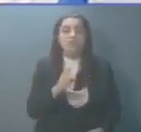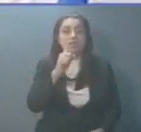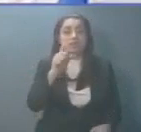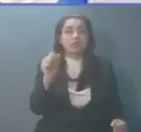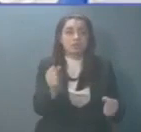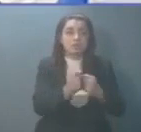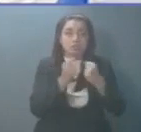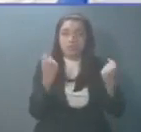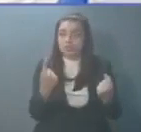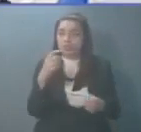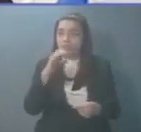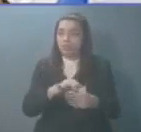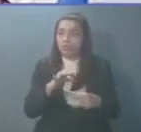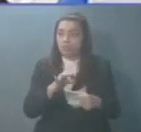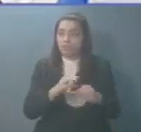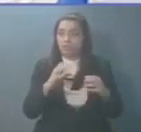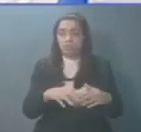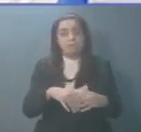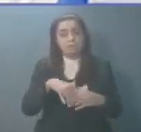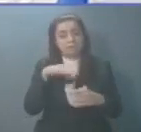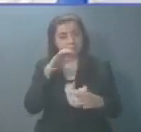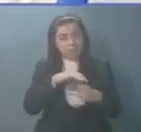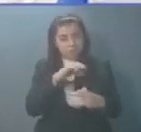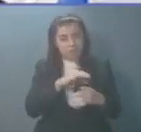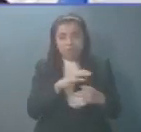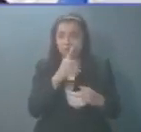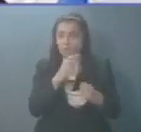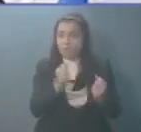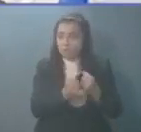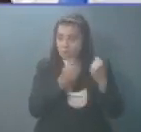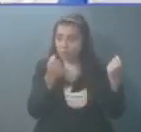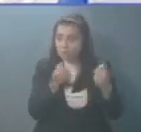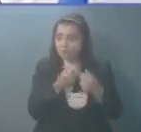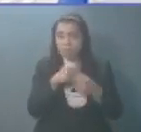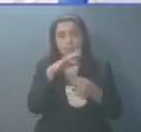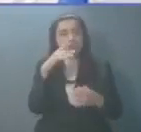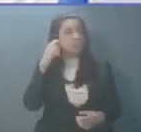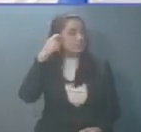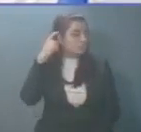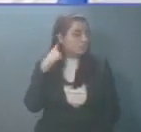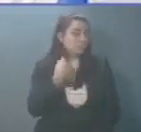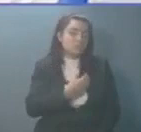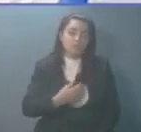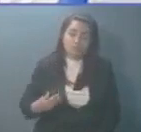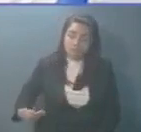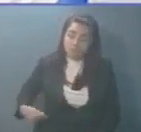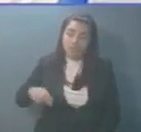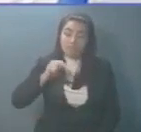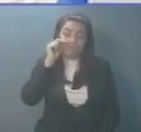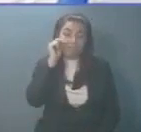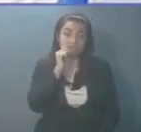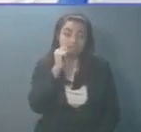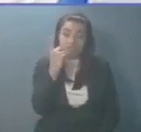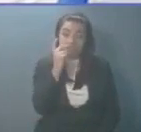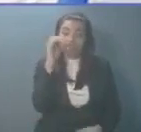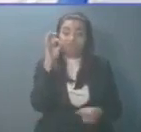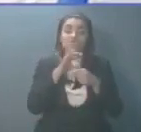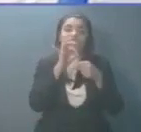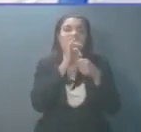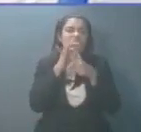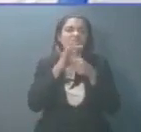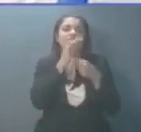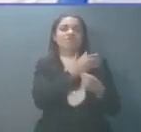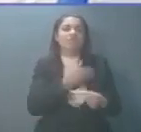de votantes, mucho más de 1 millón de votantes obtuvo el presidente Bukele en la elección presidencial.